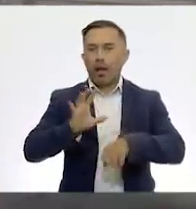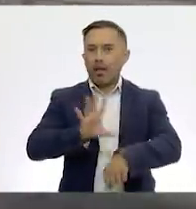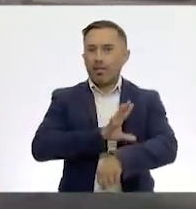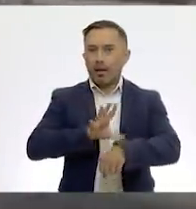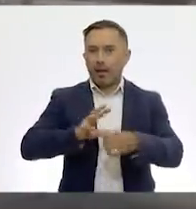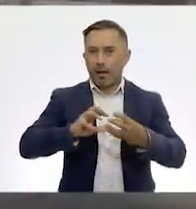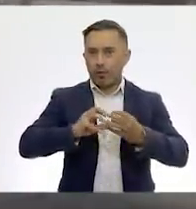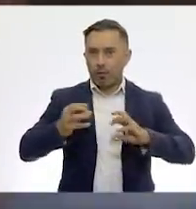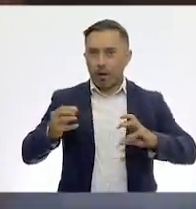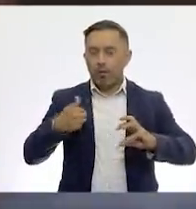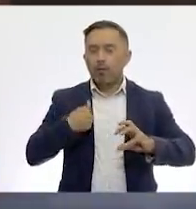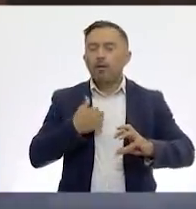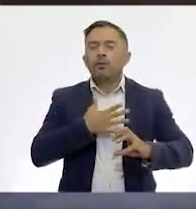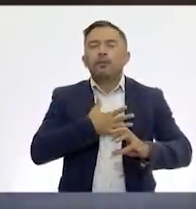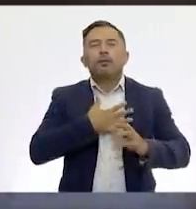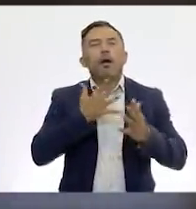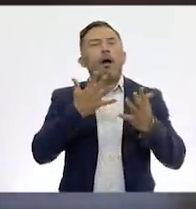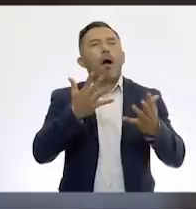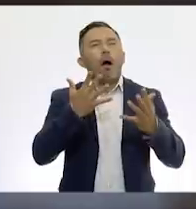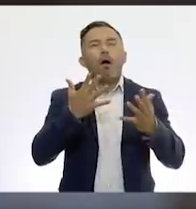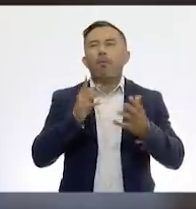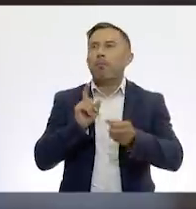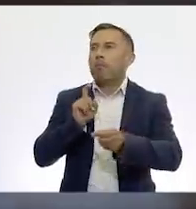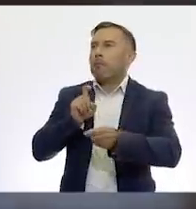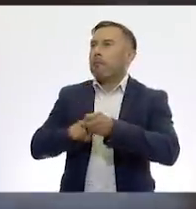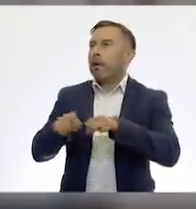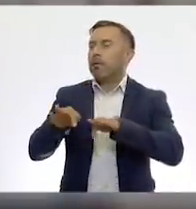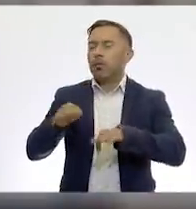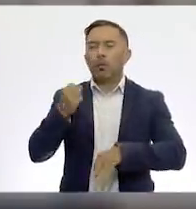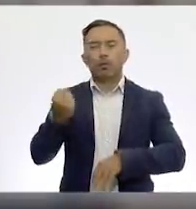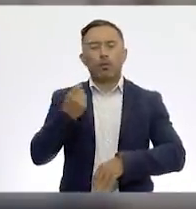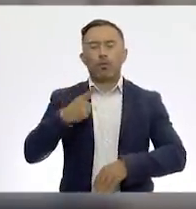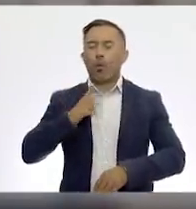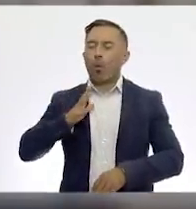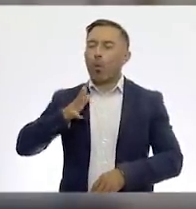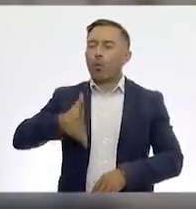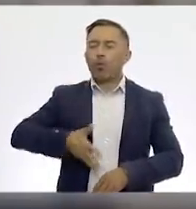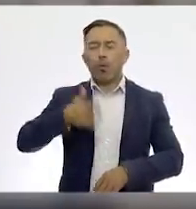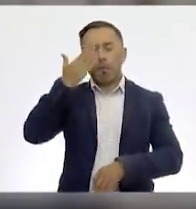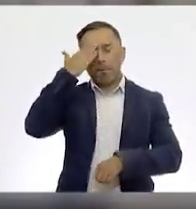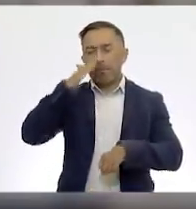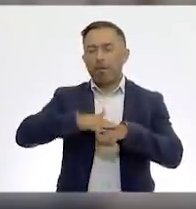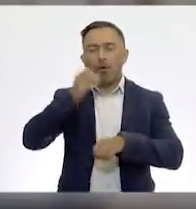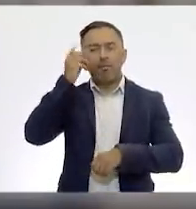pasión en un orgullo que nunca podré olvidar. Los